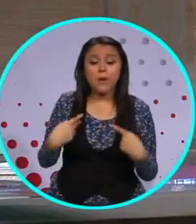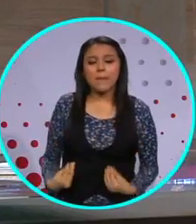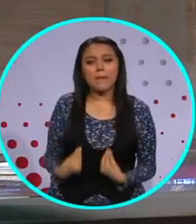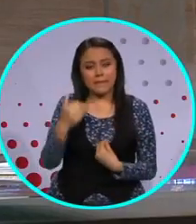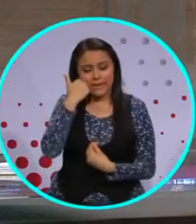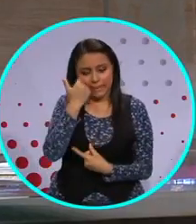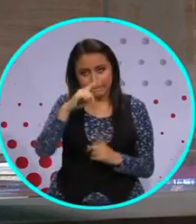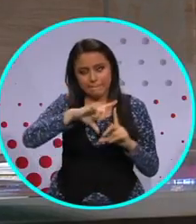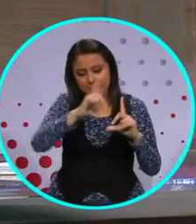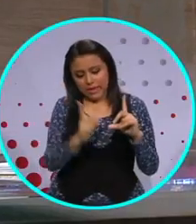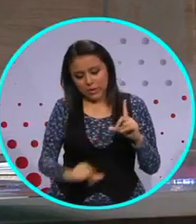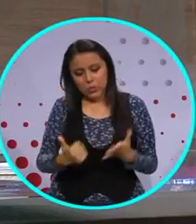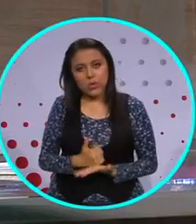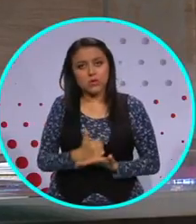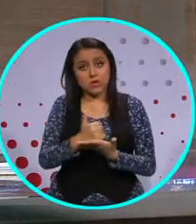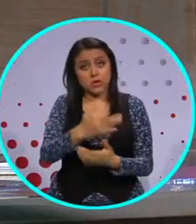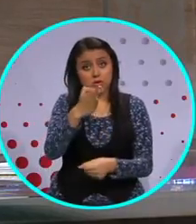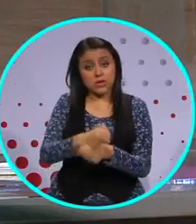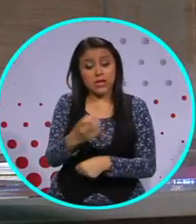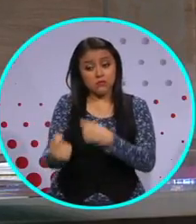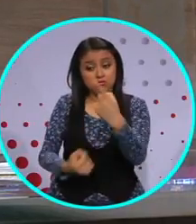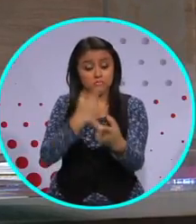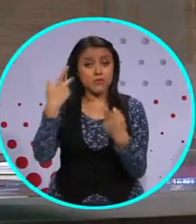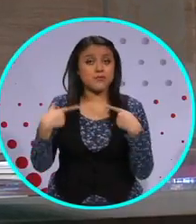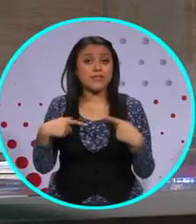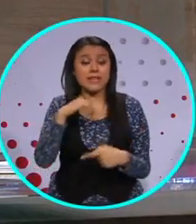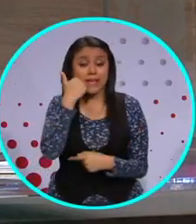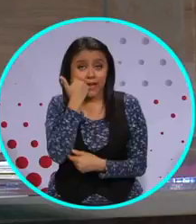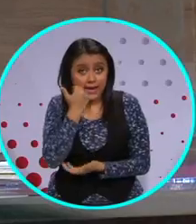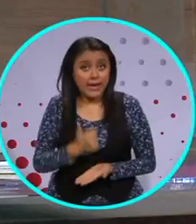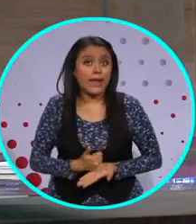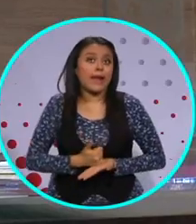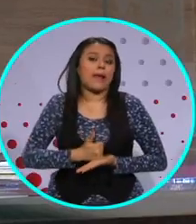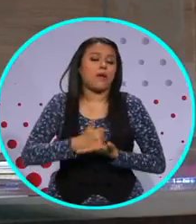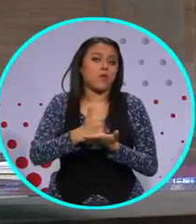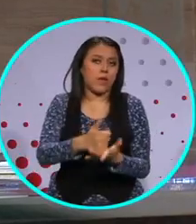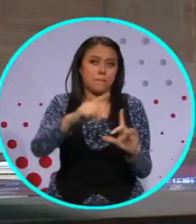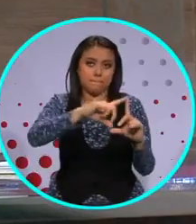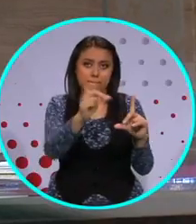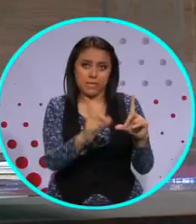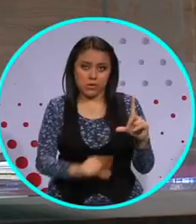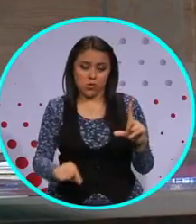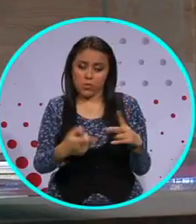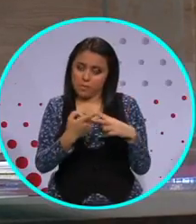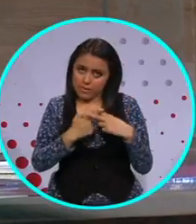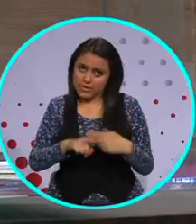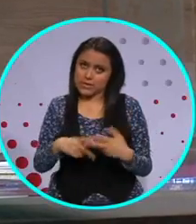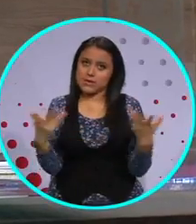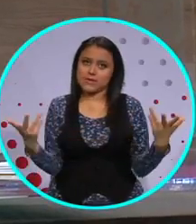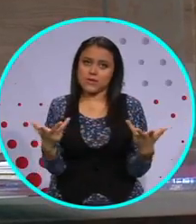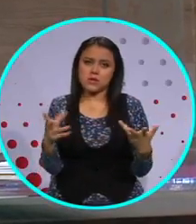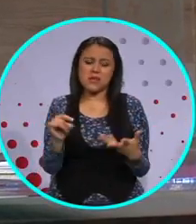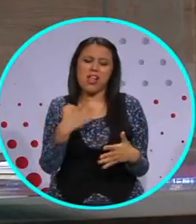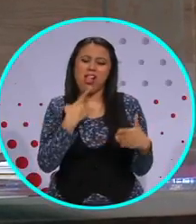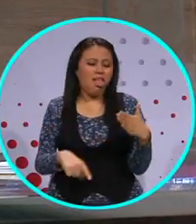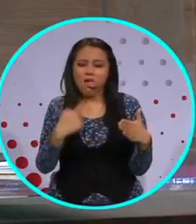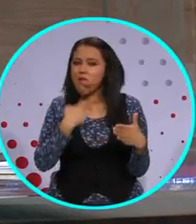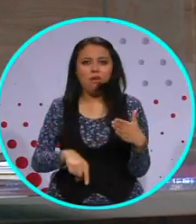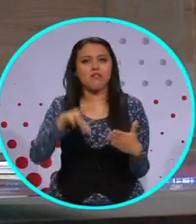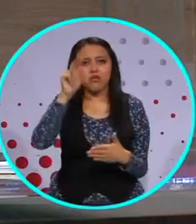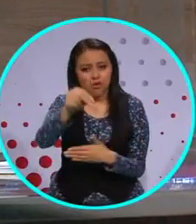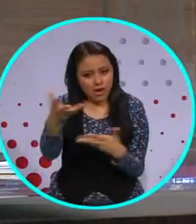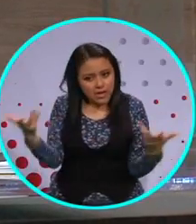por méxico y es el momento que aquellos ciudadanos que quieran lo por mexico empiecen a hacerlo jamás quejarse